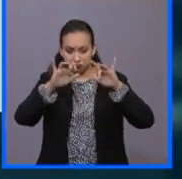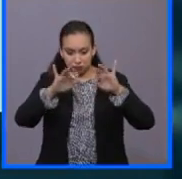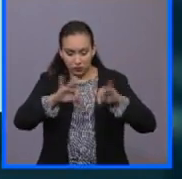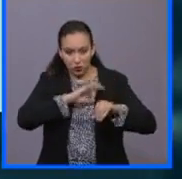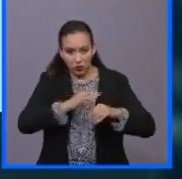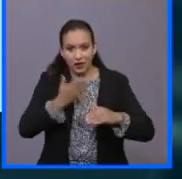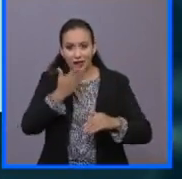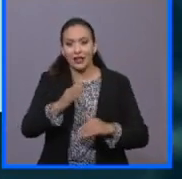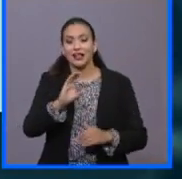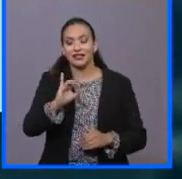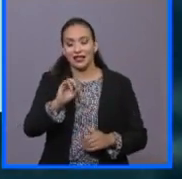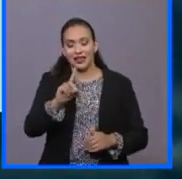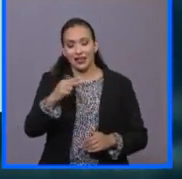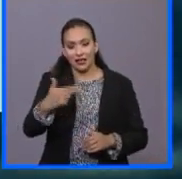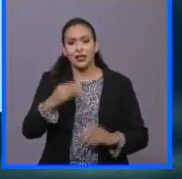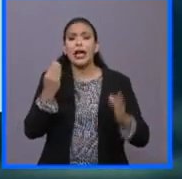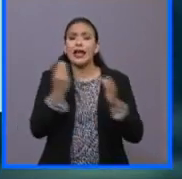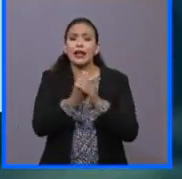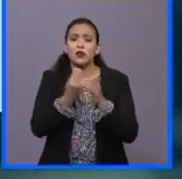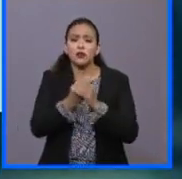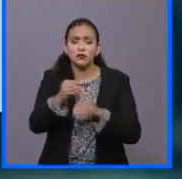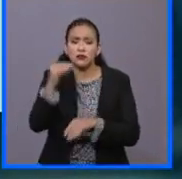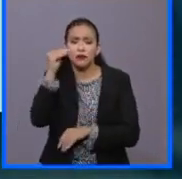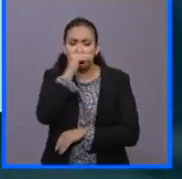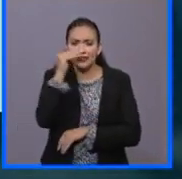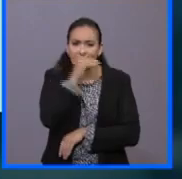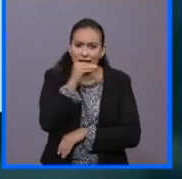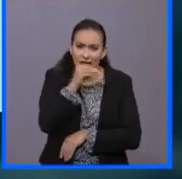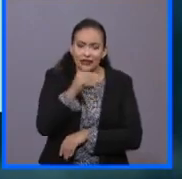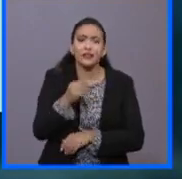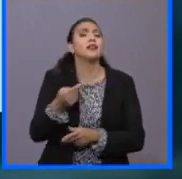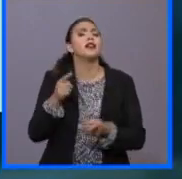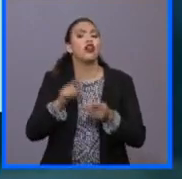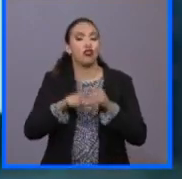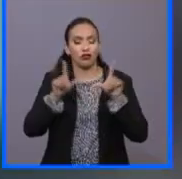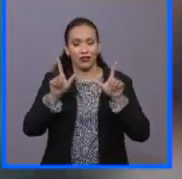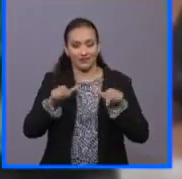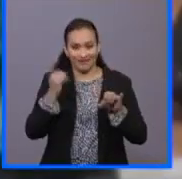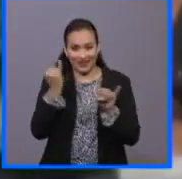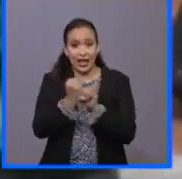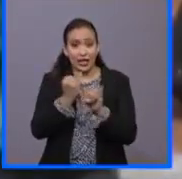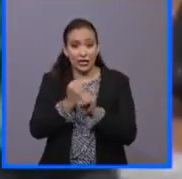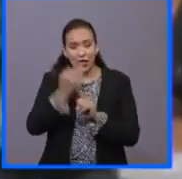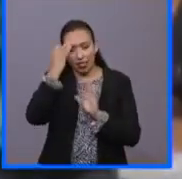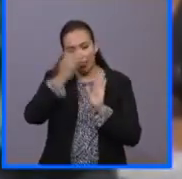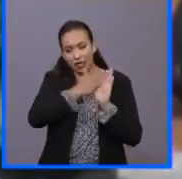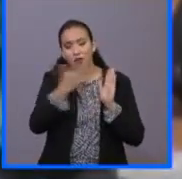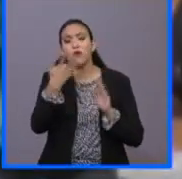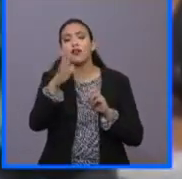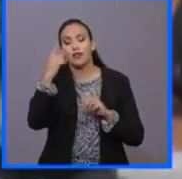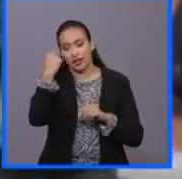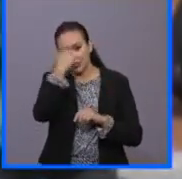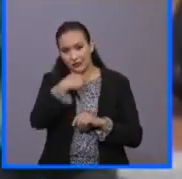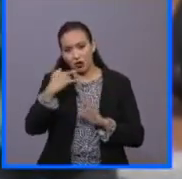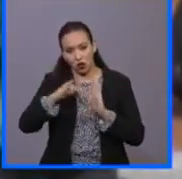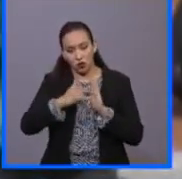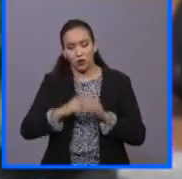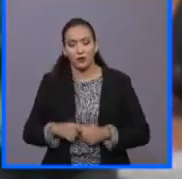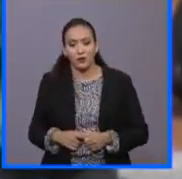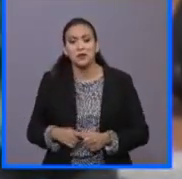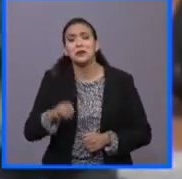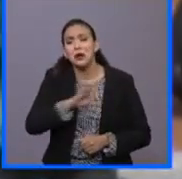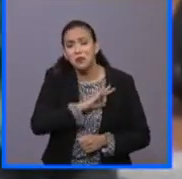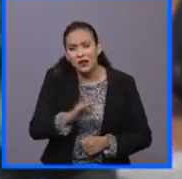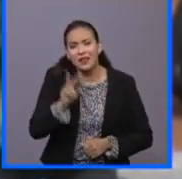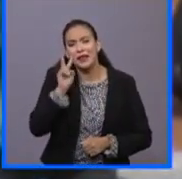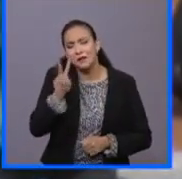la CIDH. El curso es totalmente gratuito y se imparte en línea con una duración de 10 horas. Puede consultar